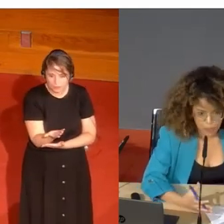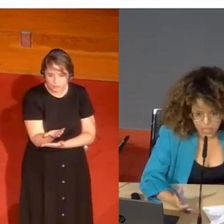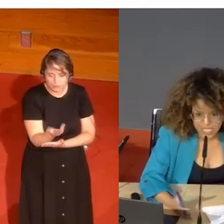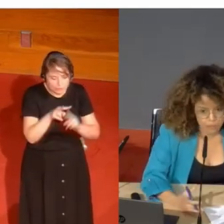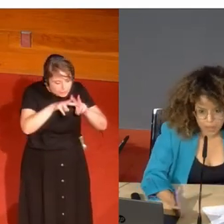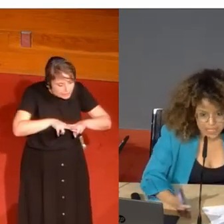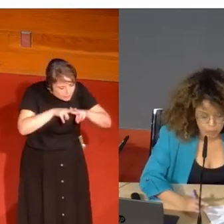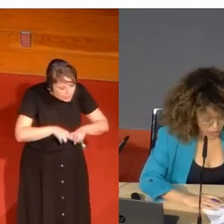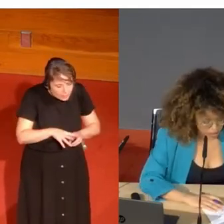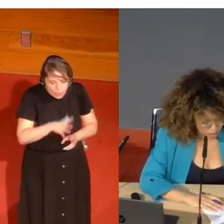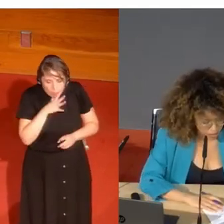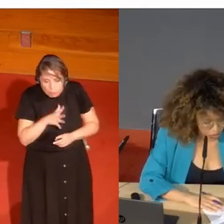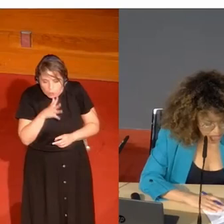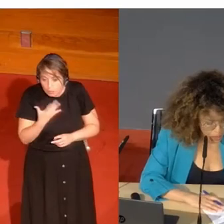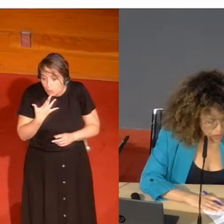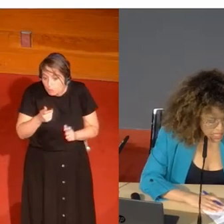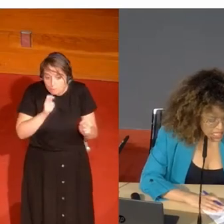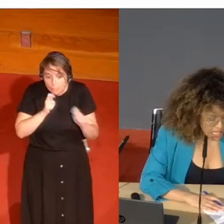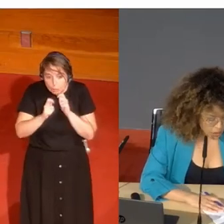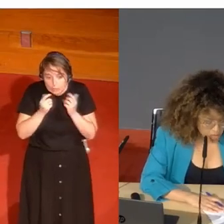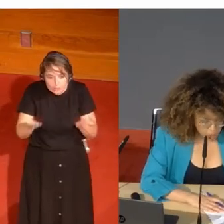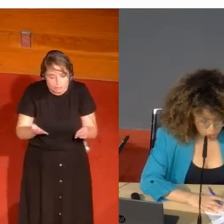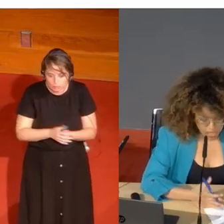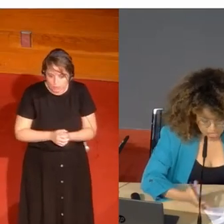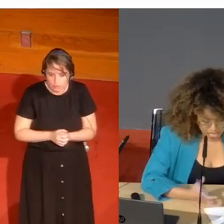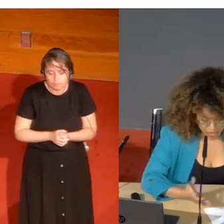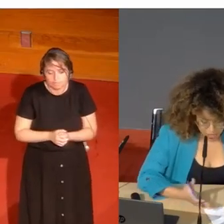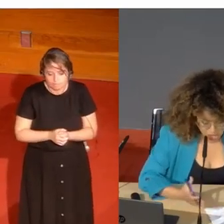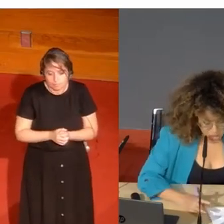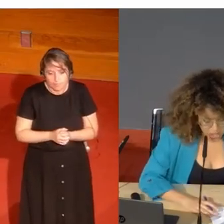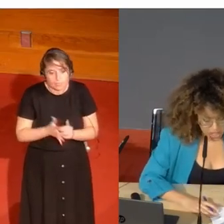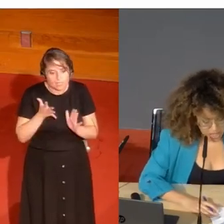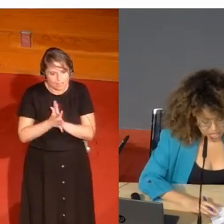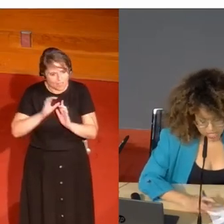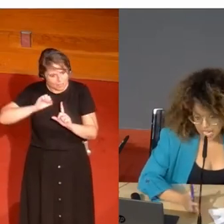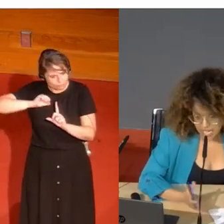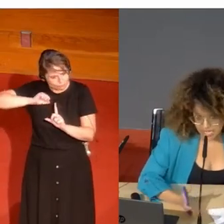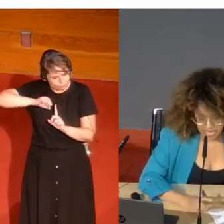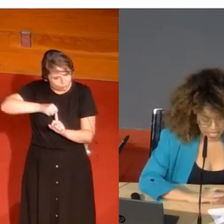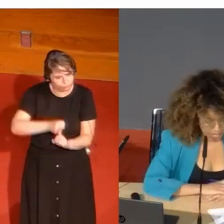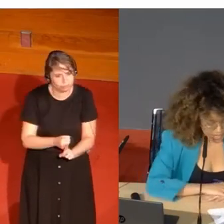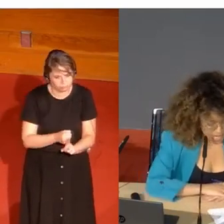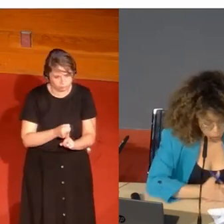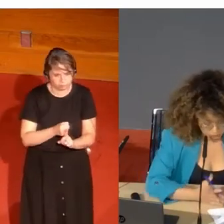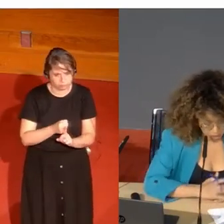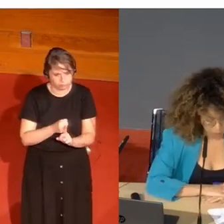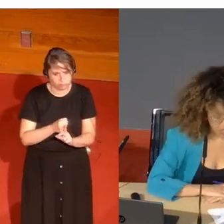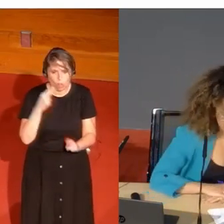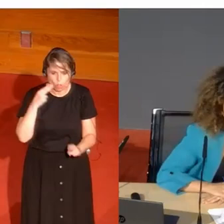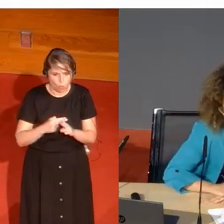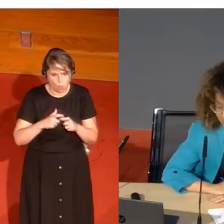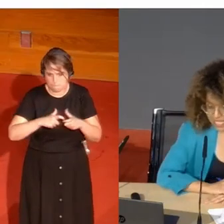investiga por qué simplemente por ejercer el periodismo entonces Bueno pues esa represión eh se ha se ha se ha